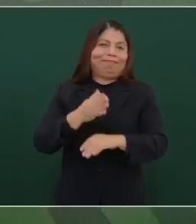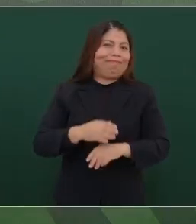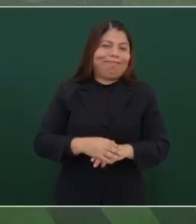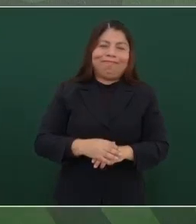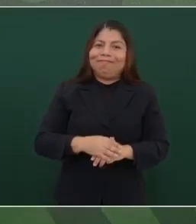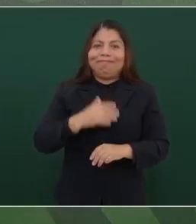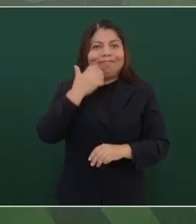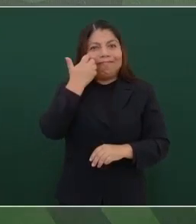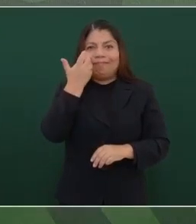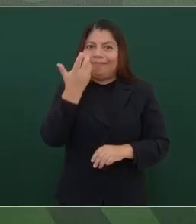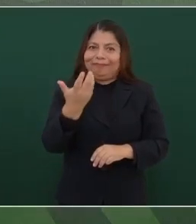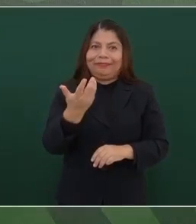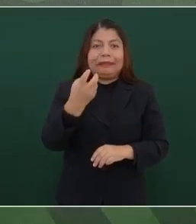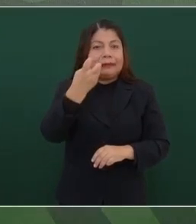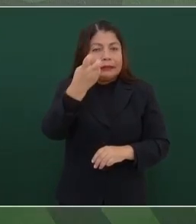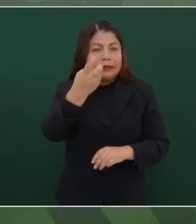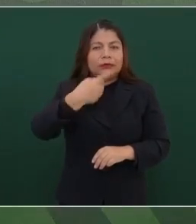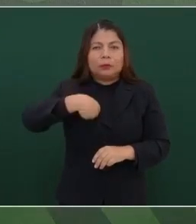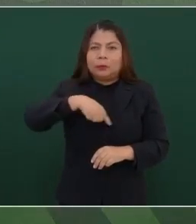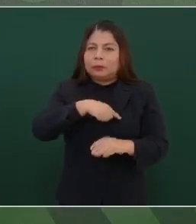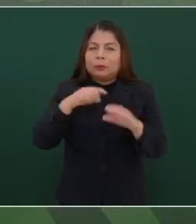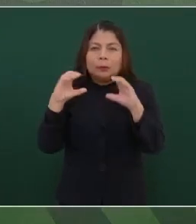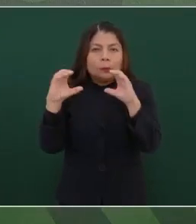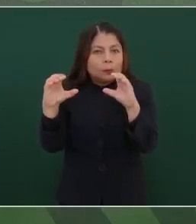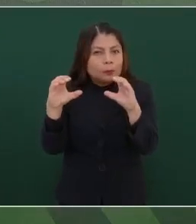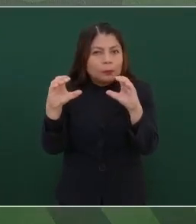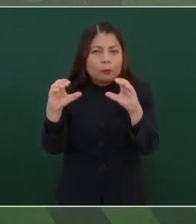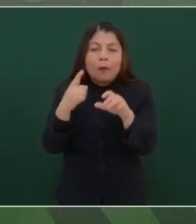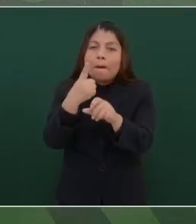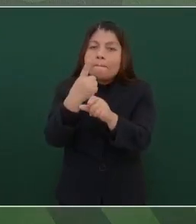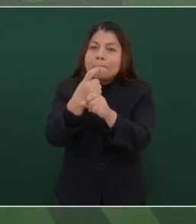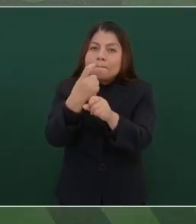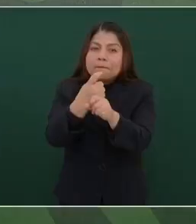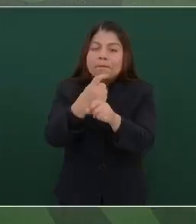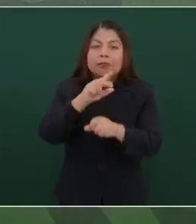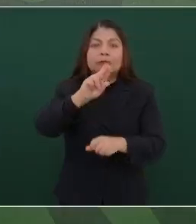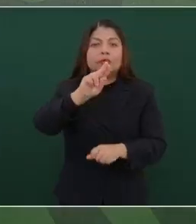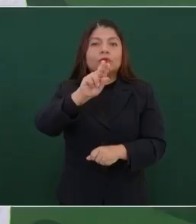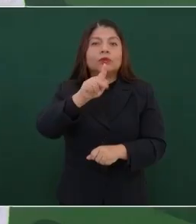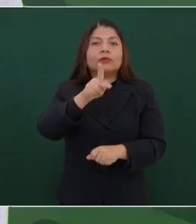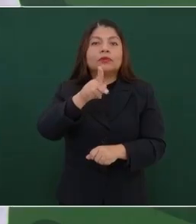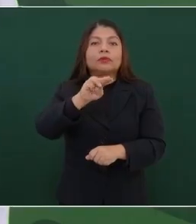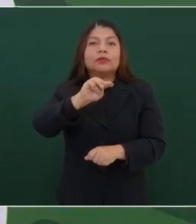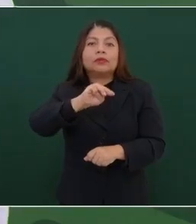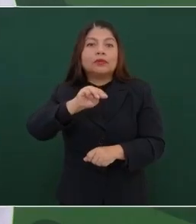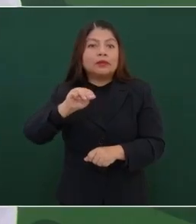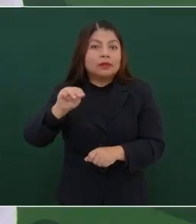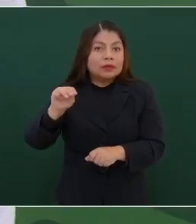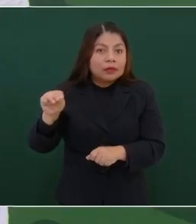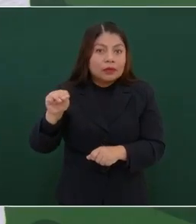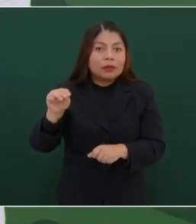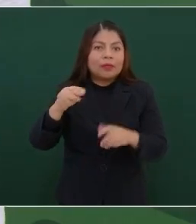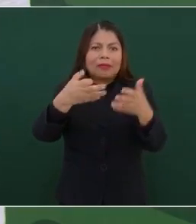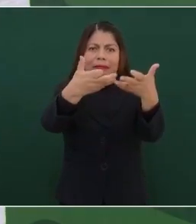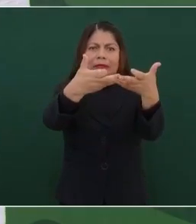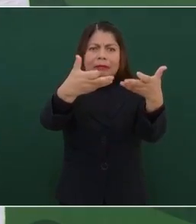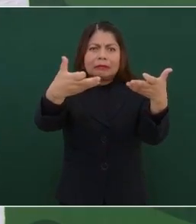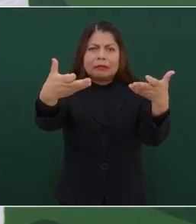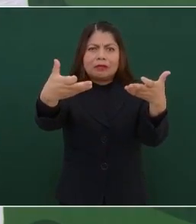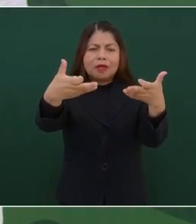decisión de hacer estos 80 kilómetros por arriba. Hay pasos de